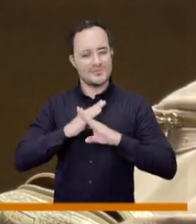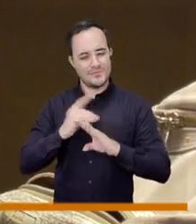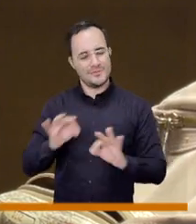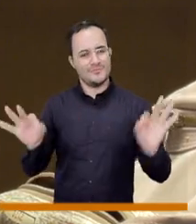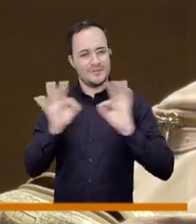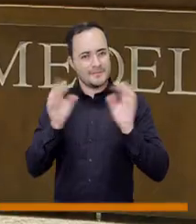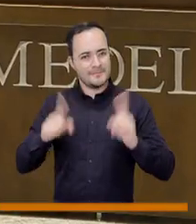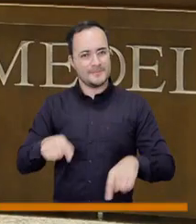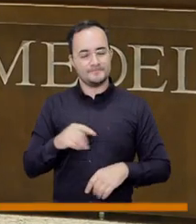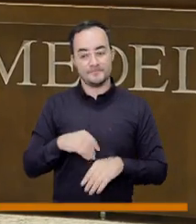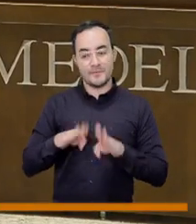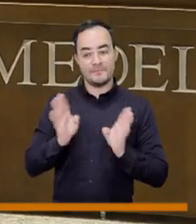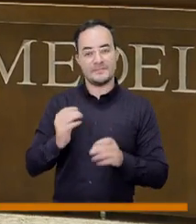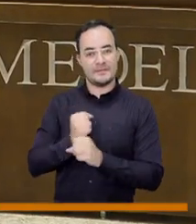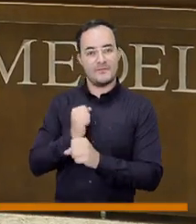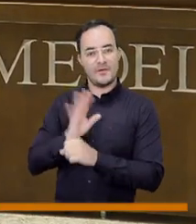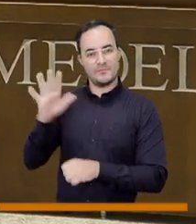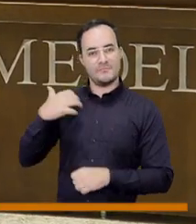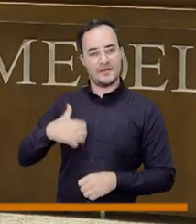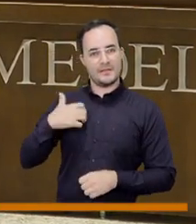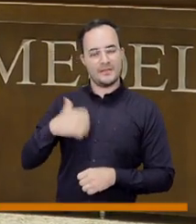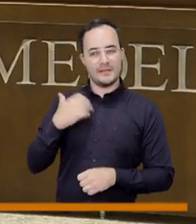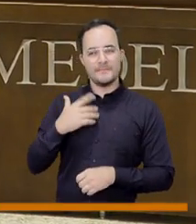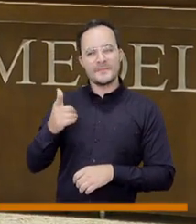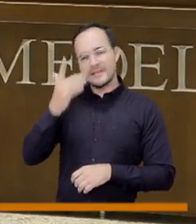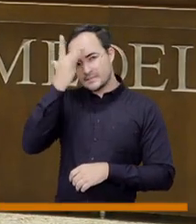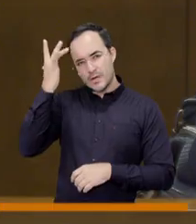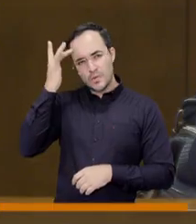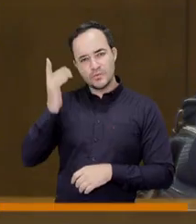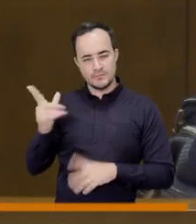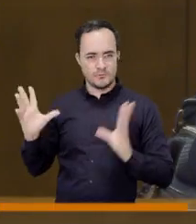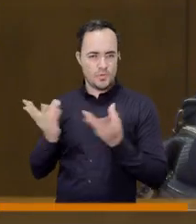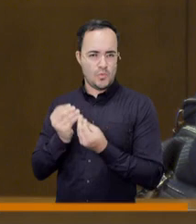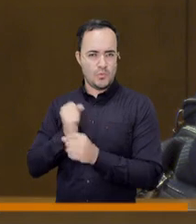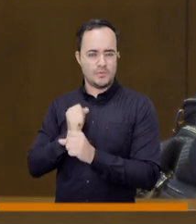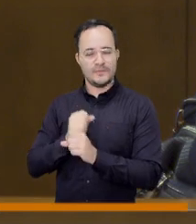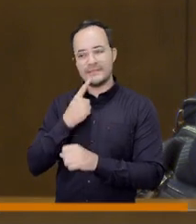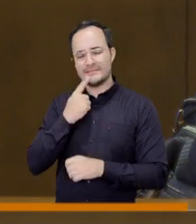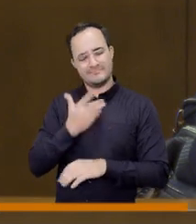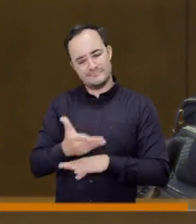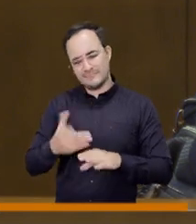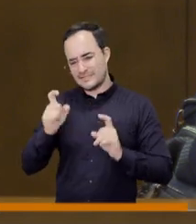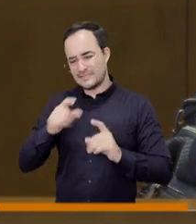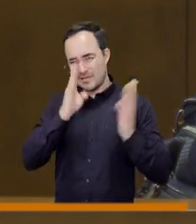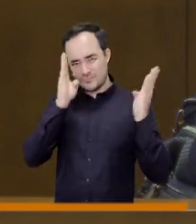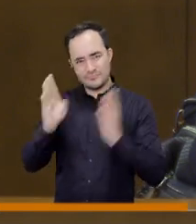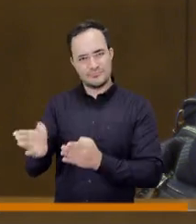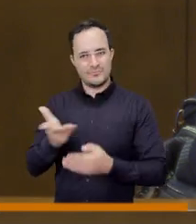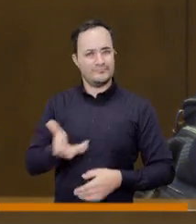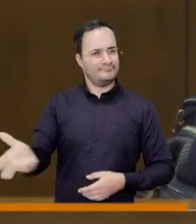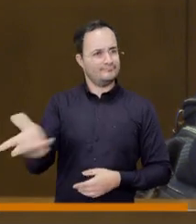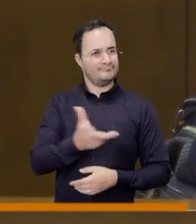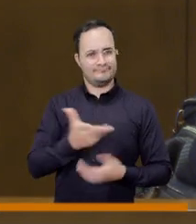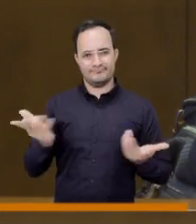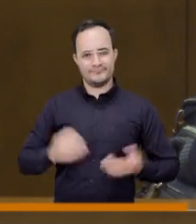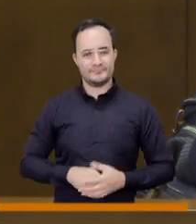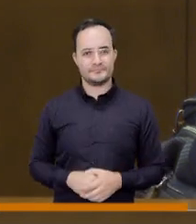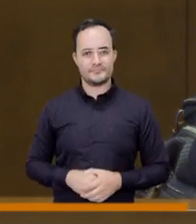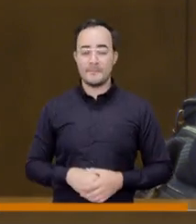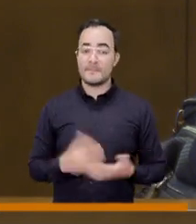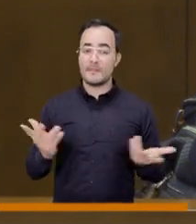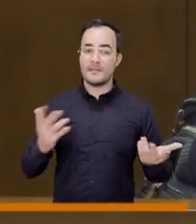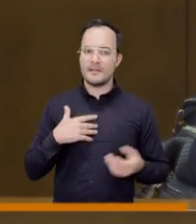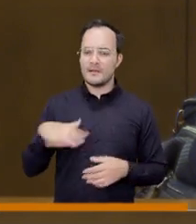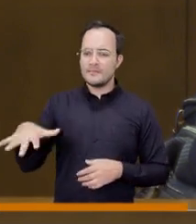desde la mesa de salud mental de la comuna 13 manrique su líder es también reclaman presencia y acción Real del distrito